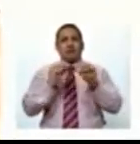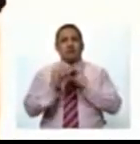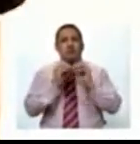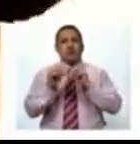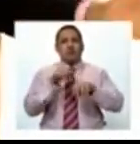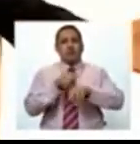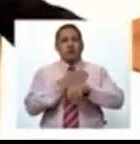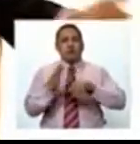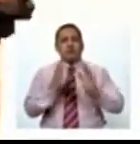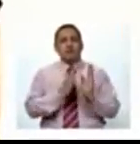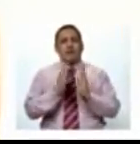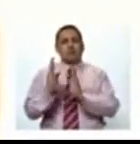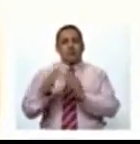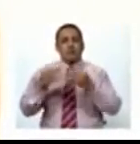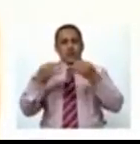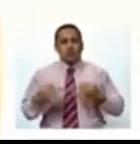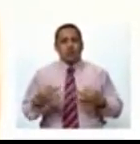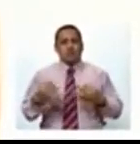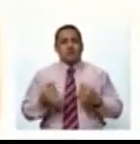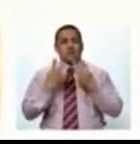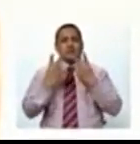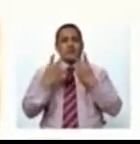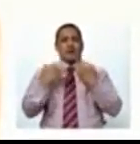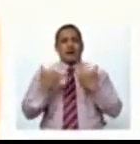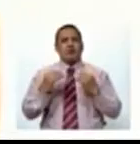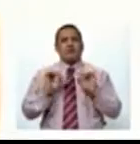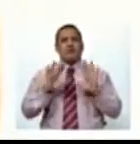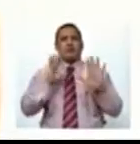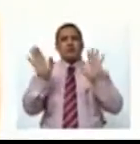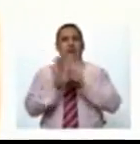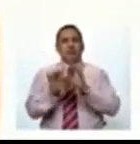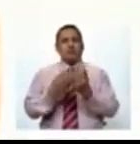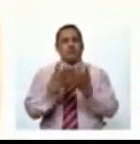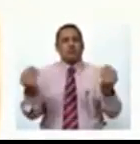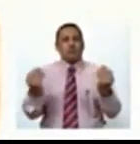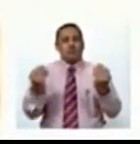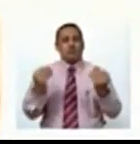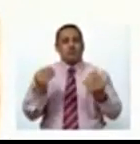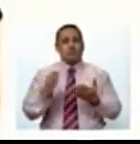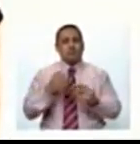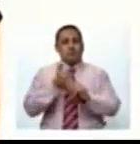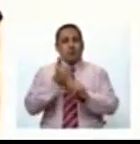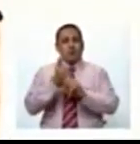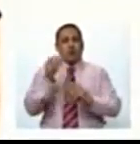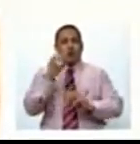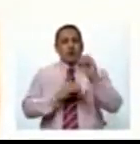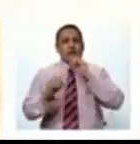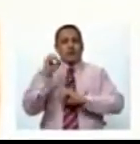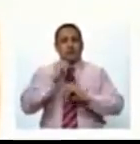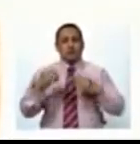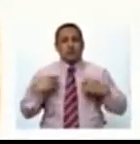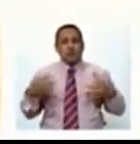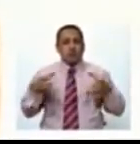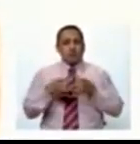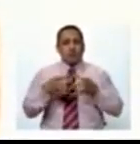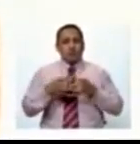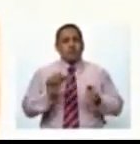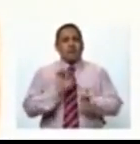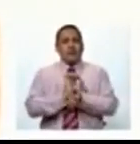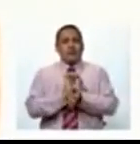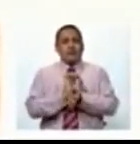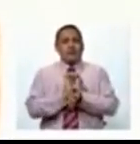un plazo razonable. Ocurre que por una serie de circunstancias propias de la organización de nuestro sistema